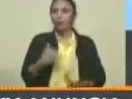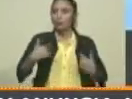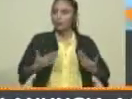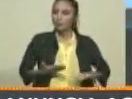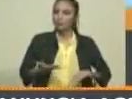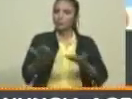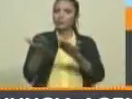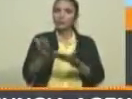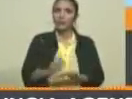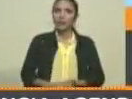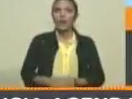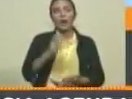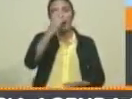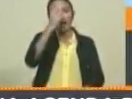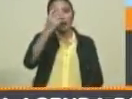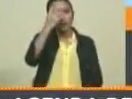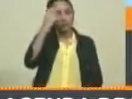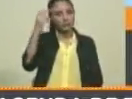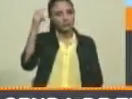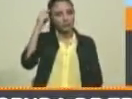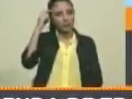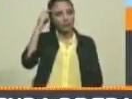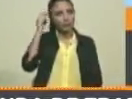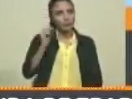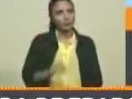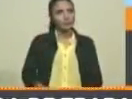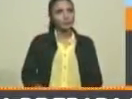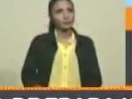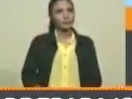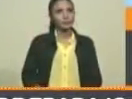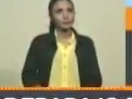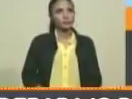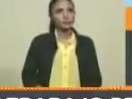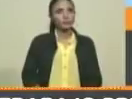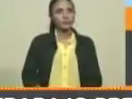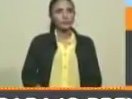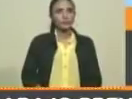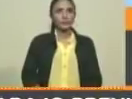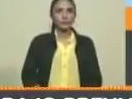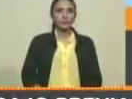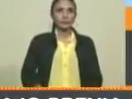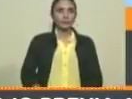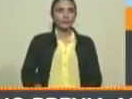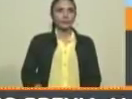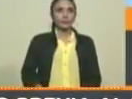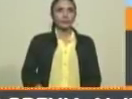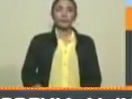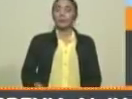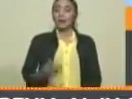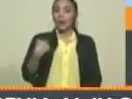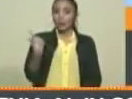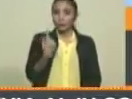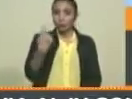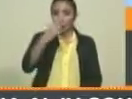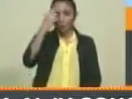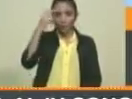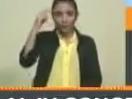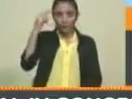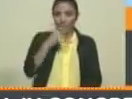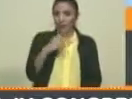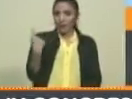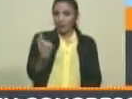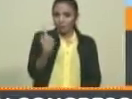reconocimiento al canciller, y este reconocimiento no es a él en lo personal, en lo